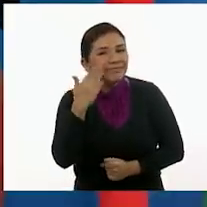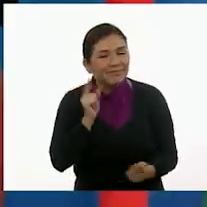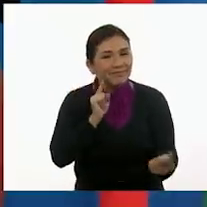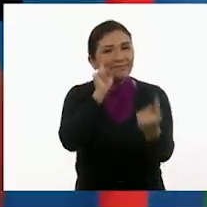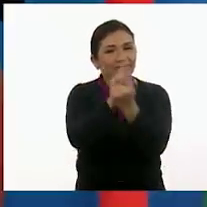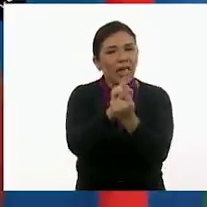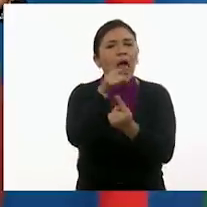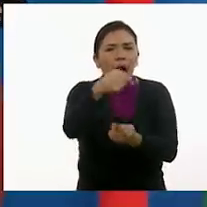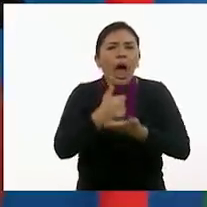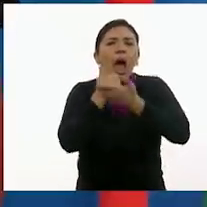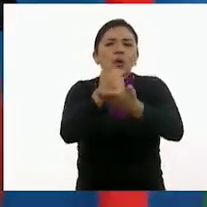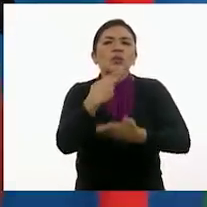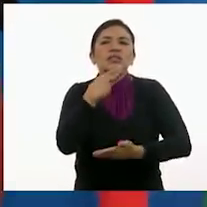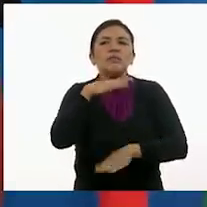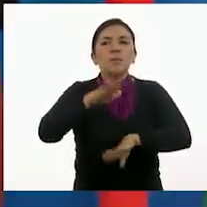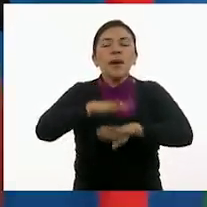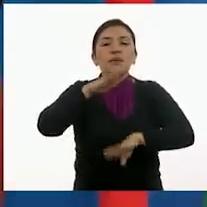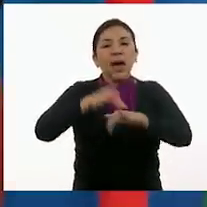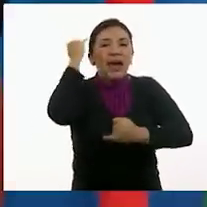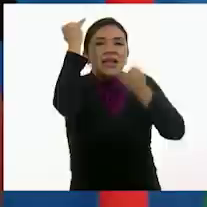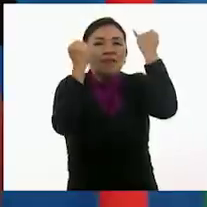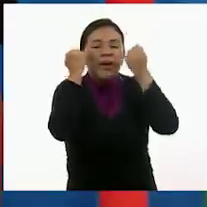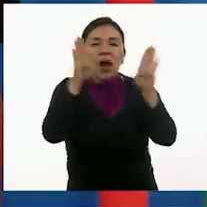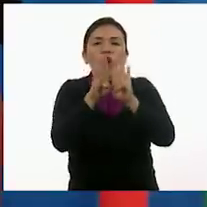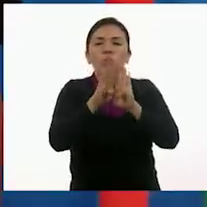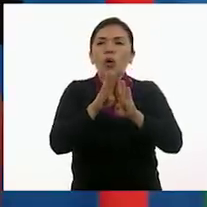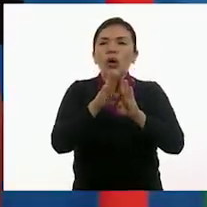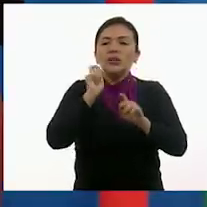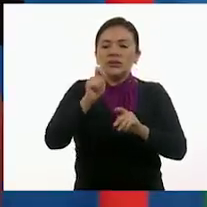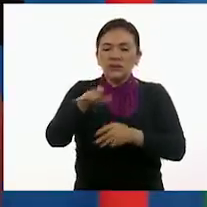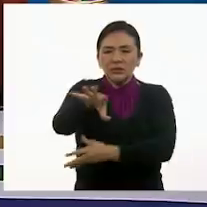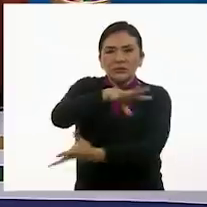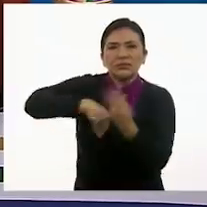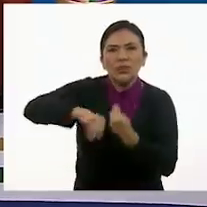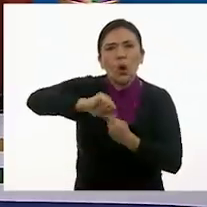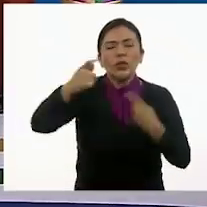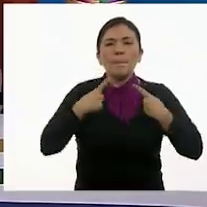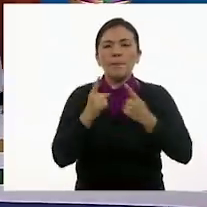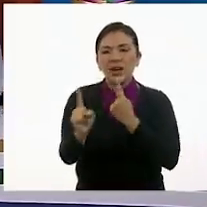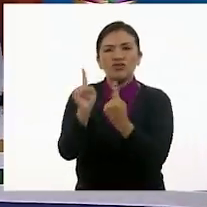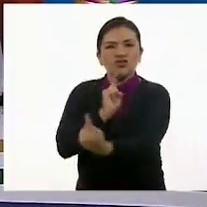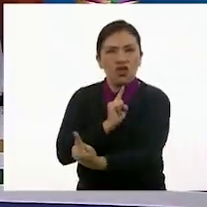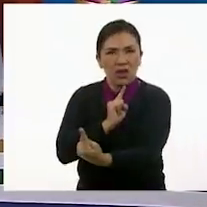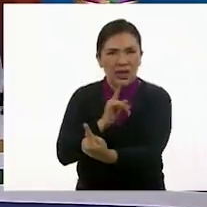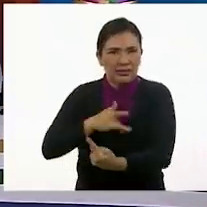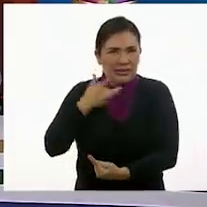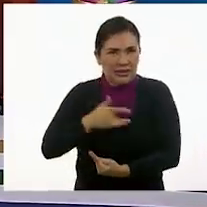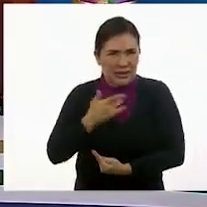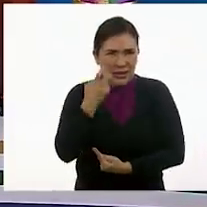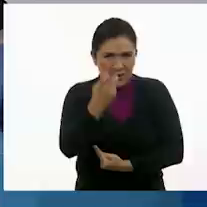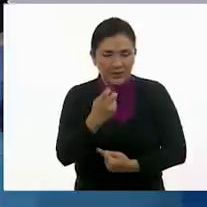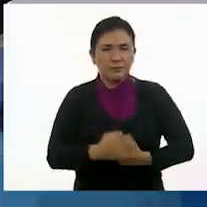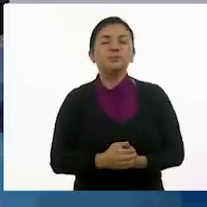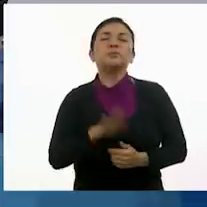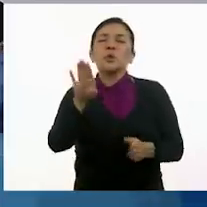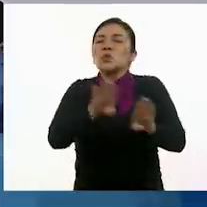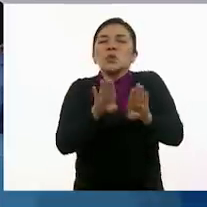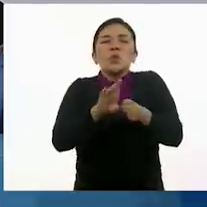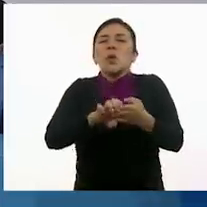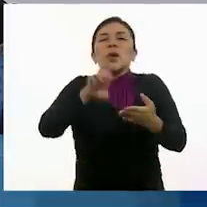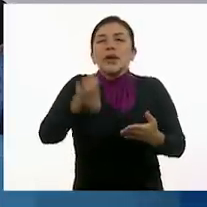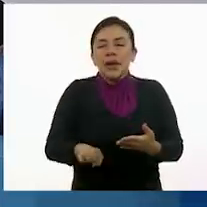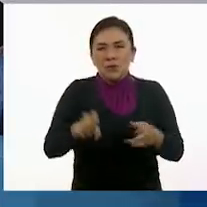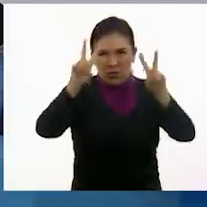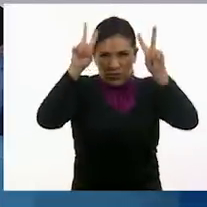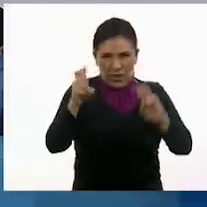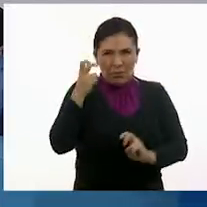ayuda, pues, a imaginarnos en los pies del otro. Uh-huh. Exacto. Y pues para ejemplificar